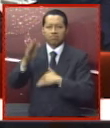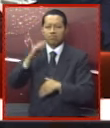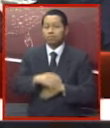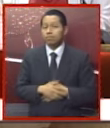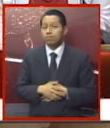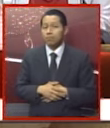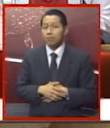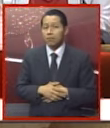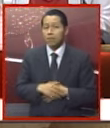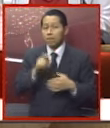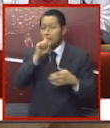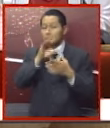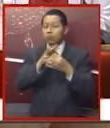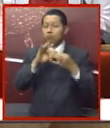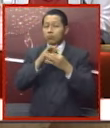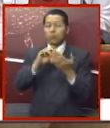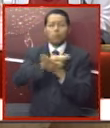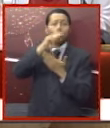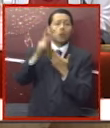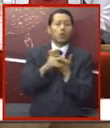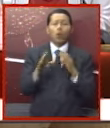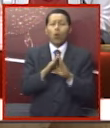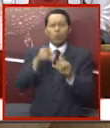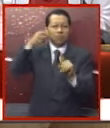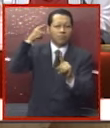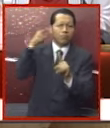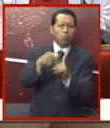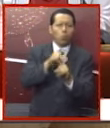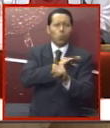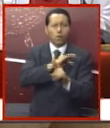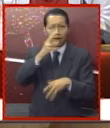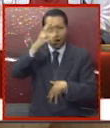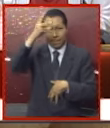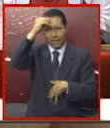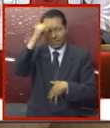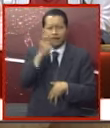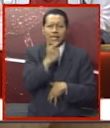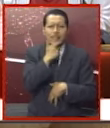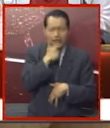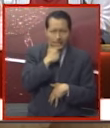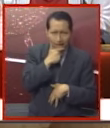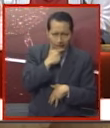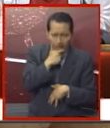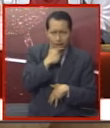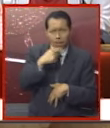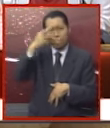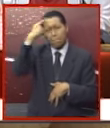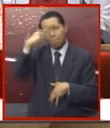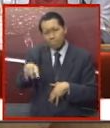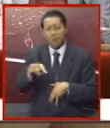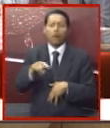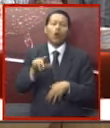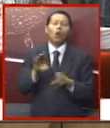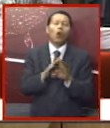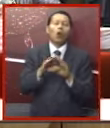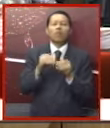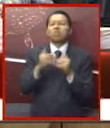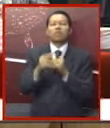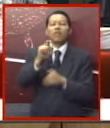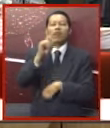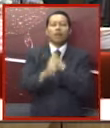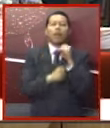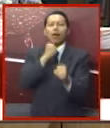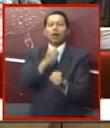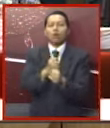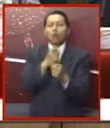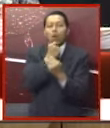El funcionario agregó que el proyecto pone énfasis en el aprendizaje del inglés para que en un periodo de 2 décadas, 20 años, las niñas y